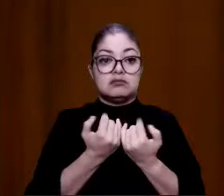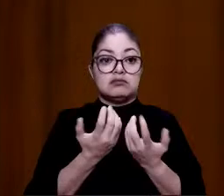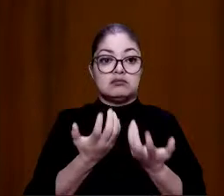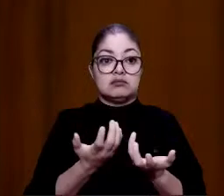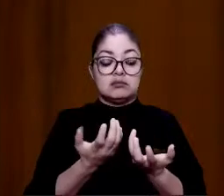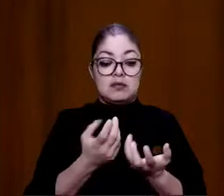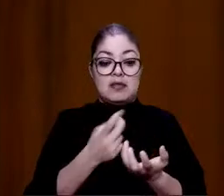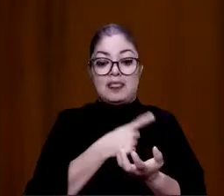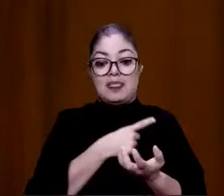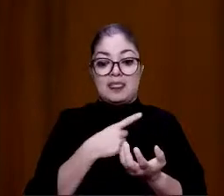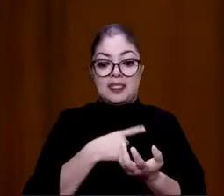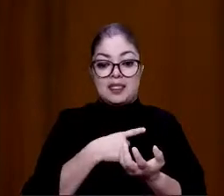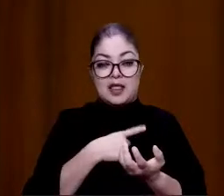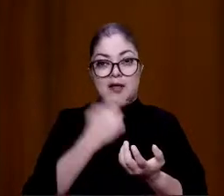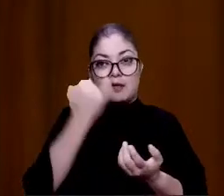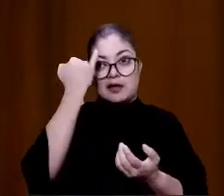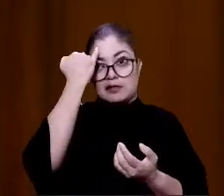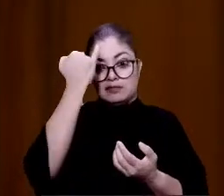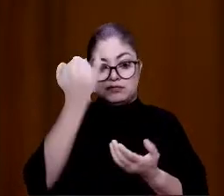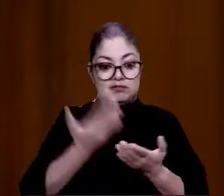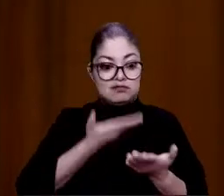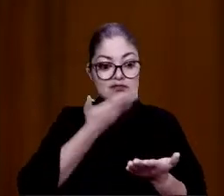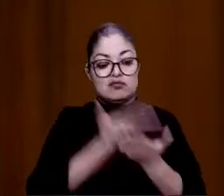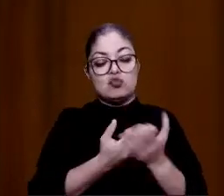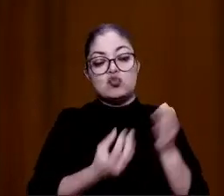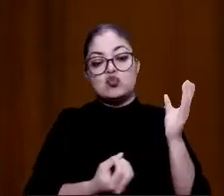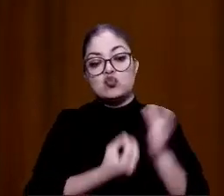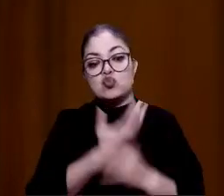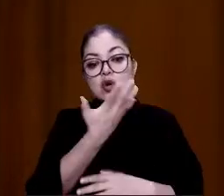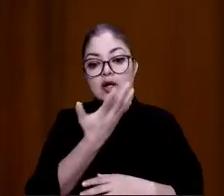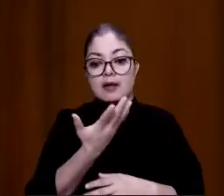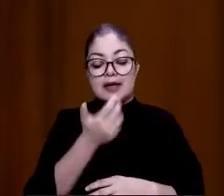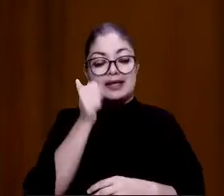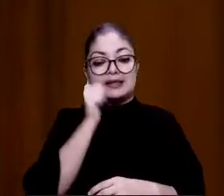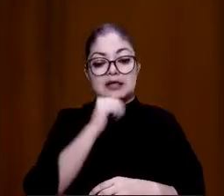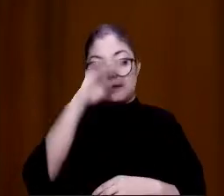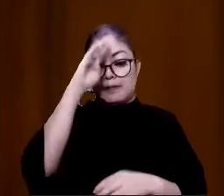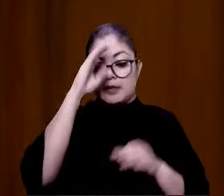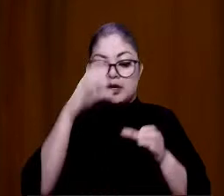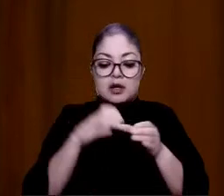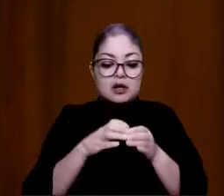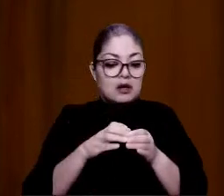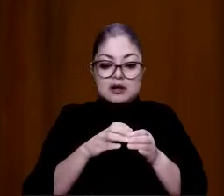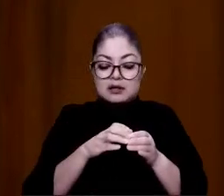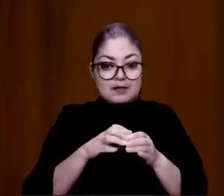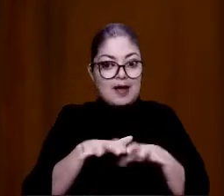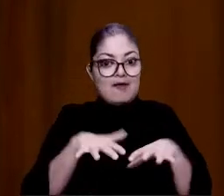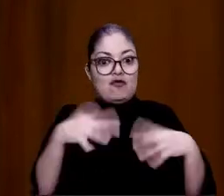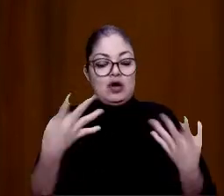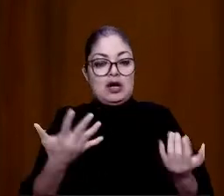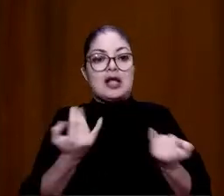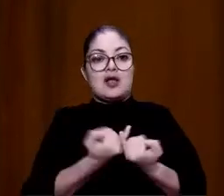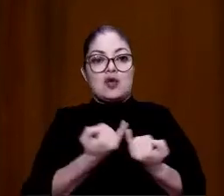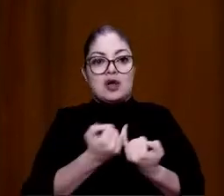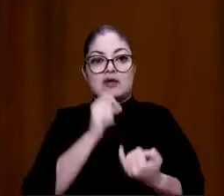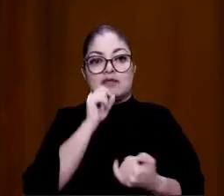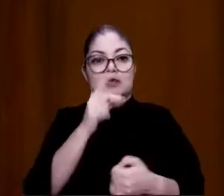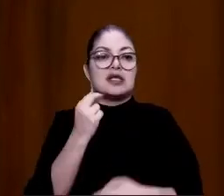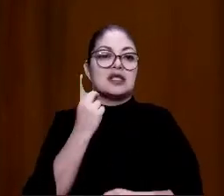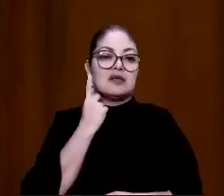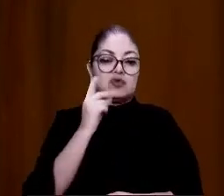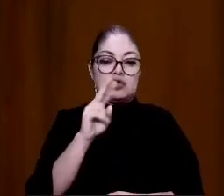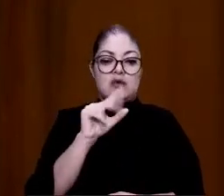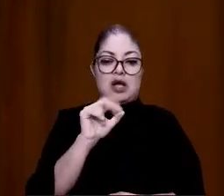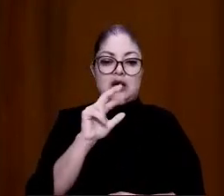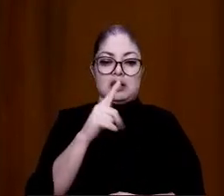hay que diseñar nuevas políticas y siempre pensar fuera de la caja. En particular, refiriéndome a la pregunta del diputado